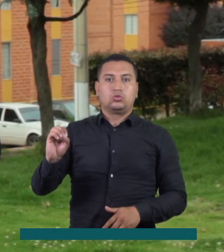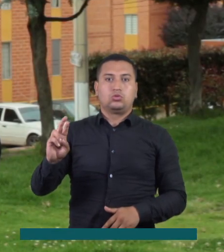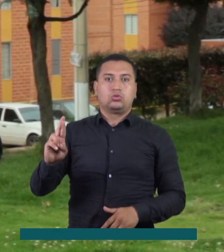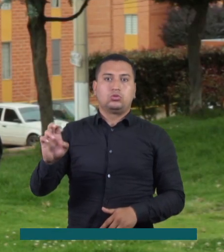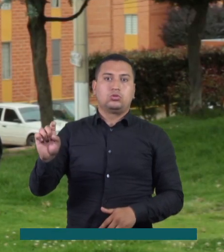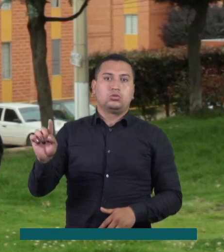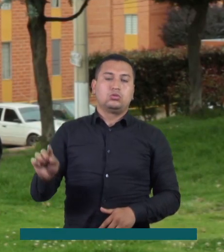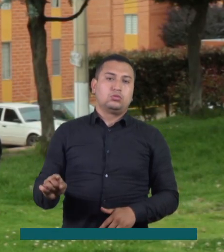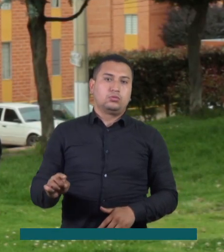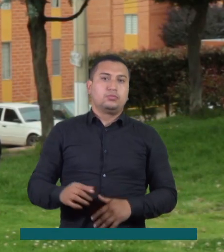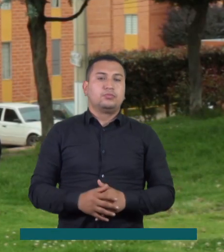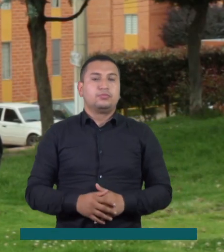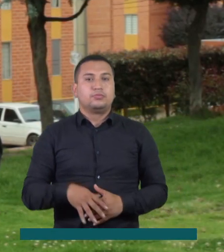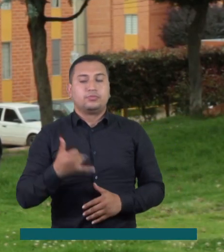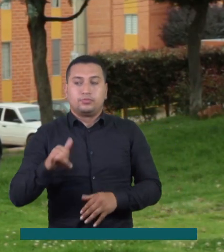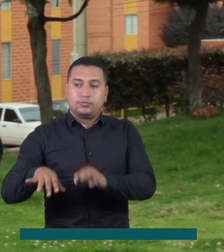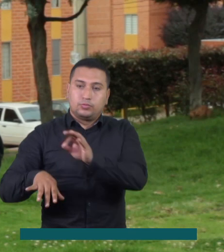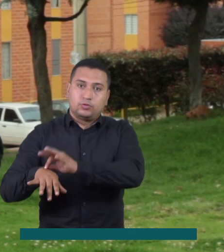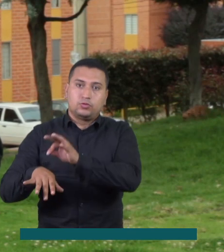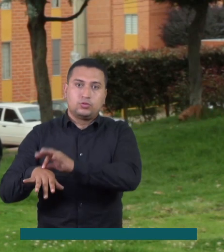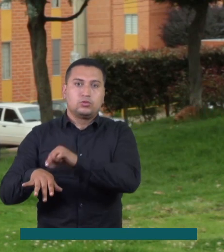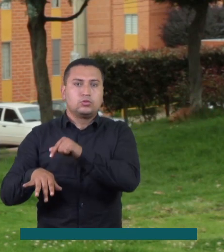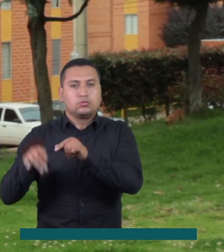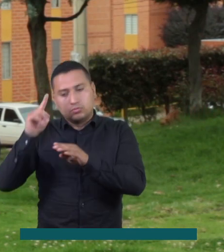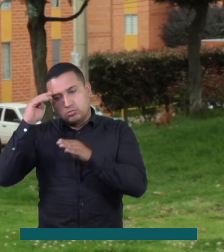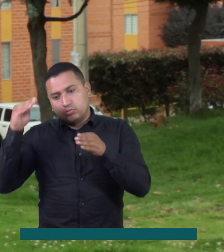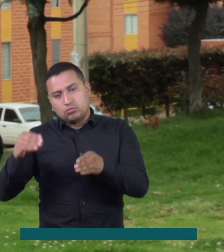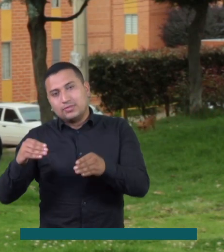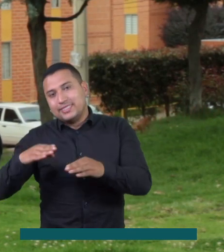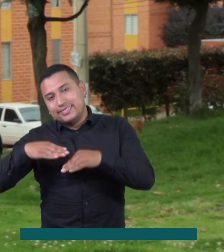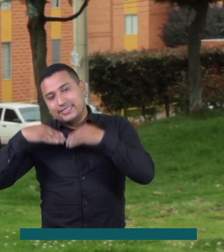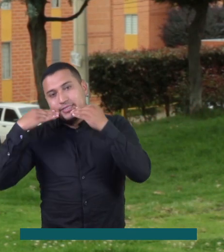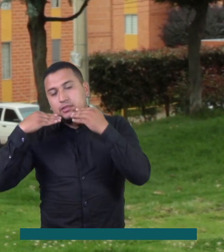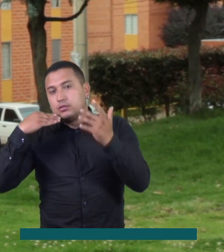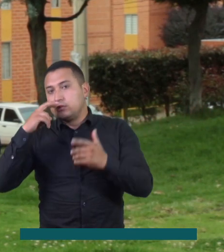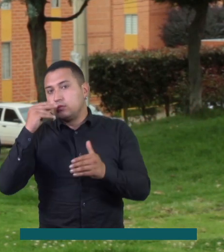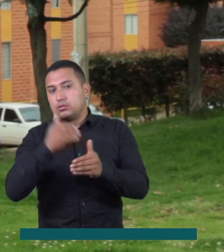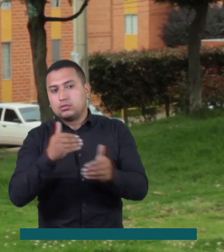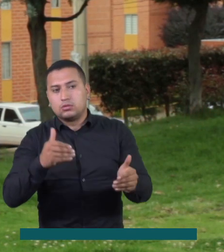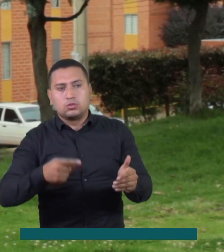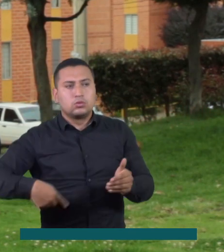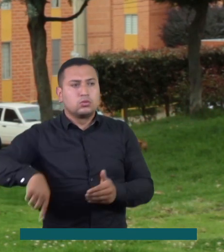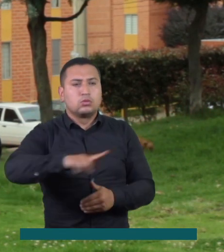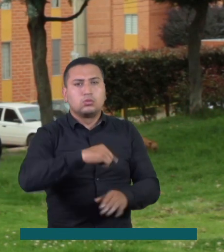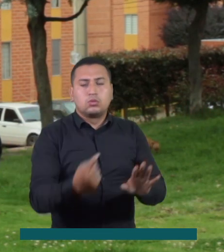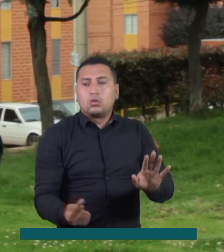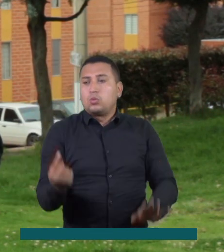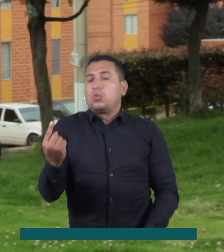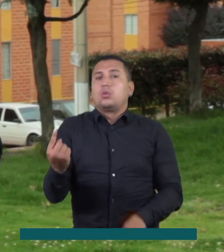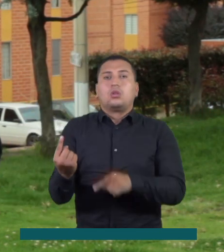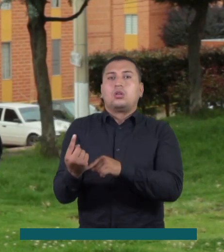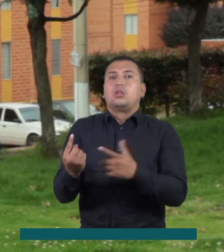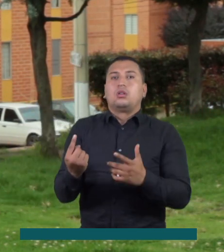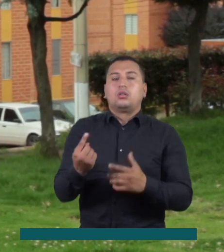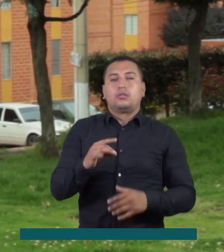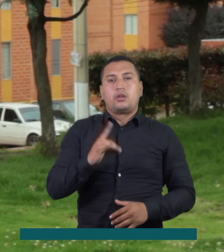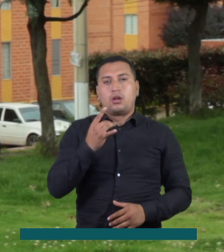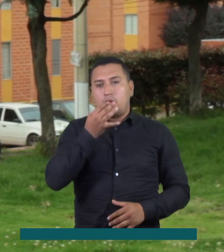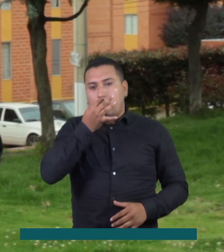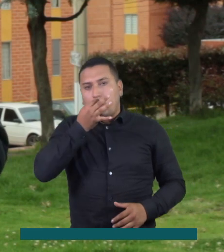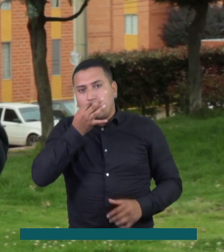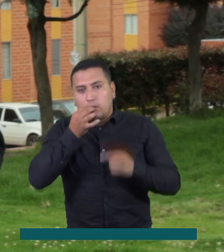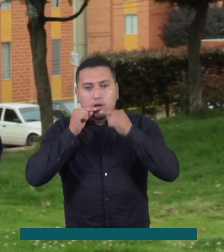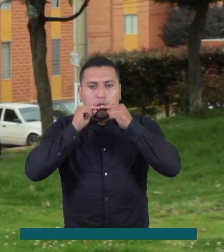Según datos de la Fundación Operación Sonrisa, uno de cada mil niños nace con paladar hendido y o labio fisurado. Esta